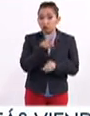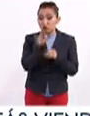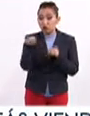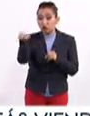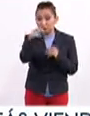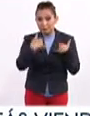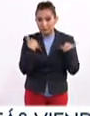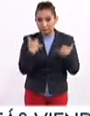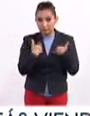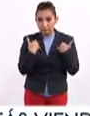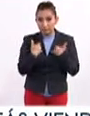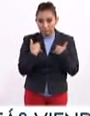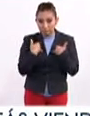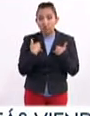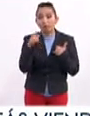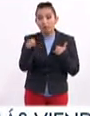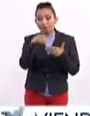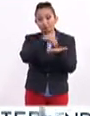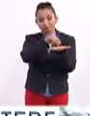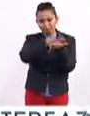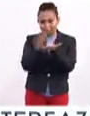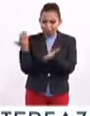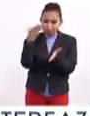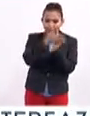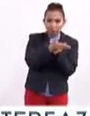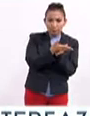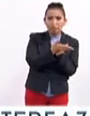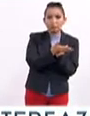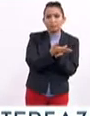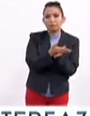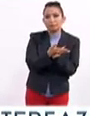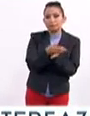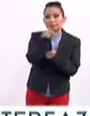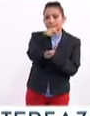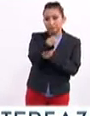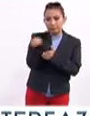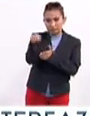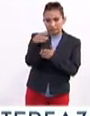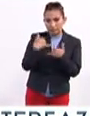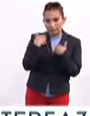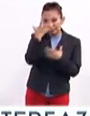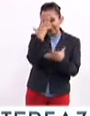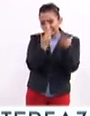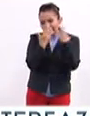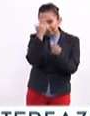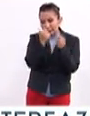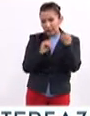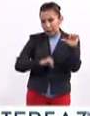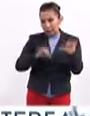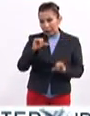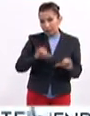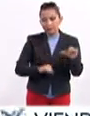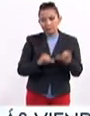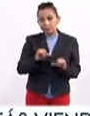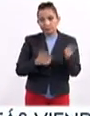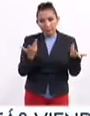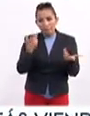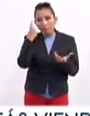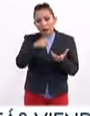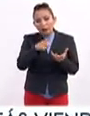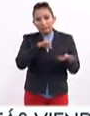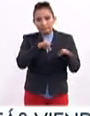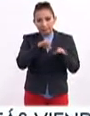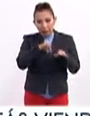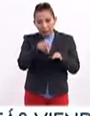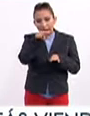todos los jóvenes van a ser contratados, van a estar de aprendices en actividades